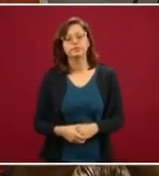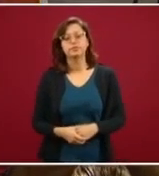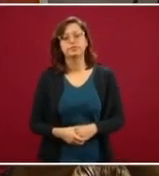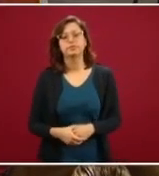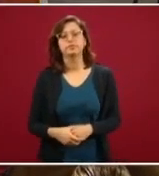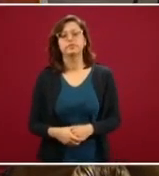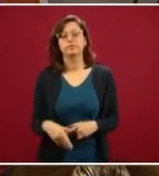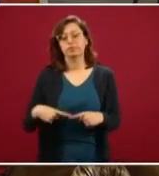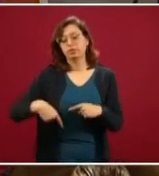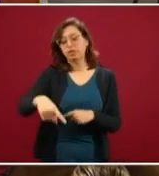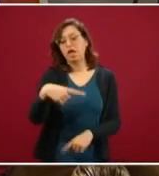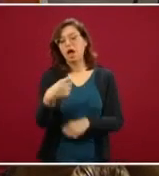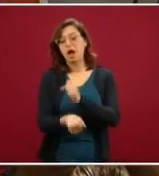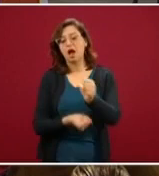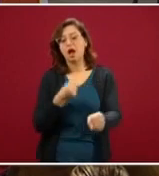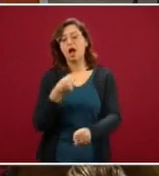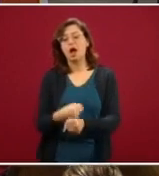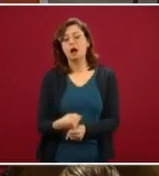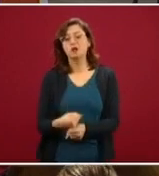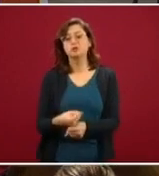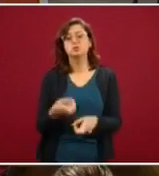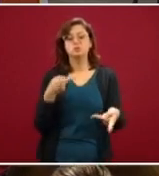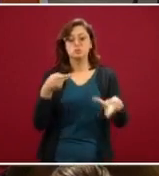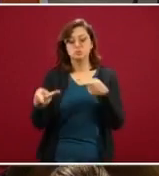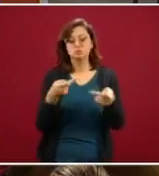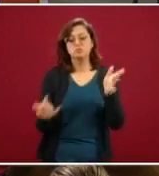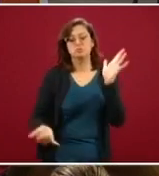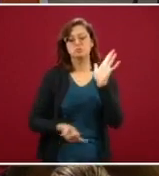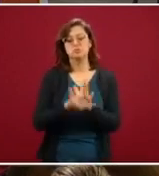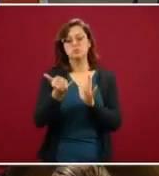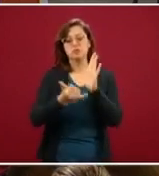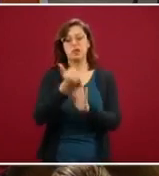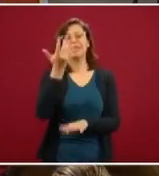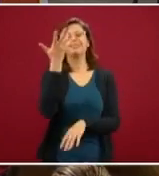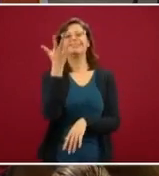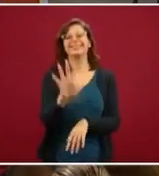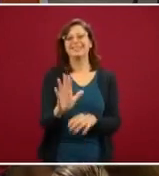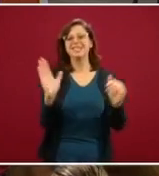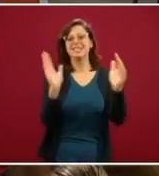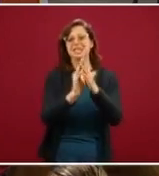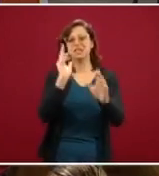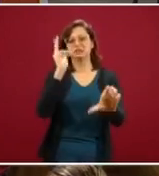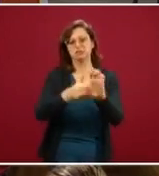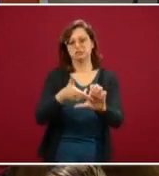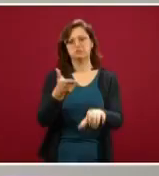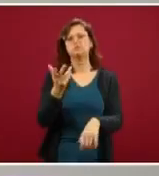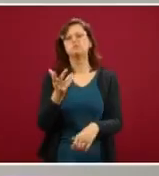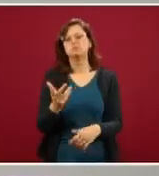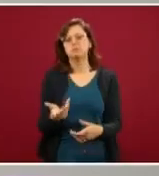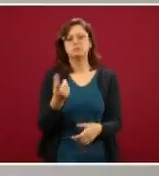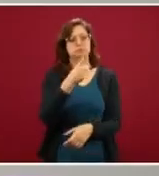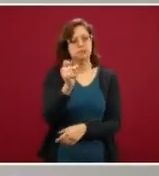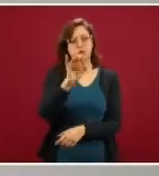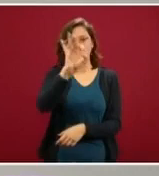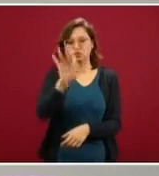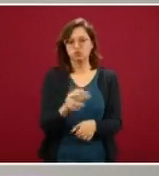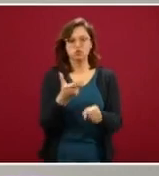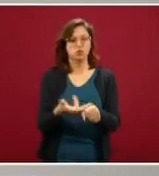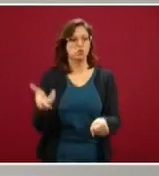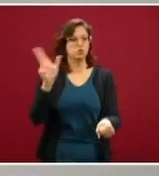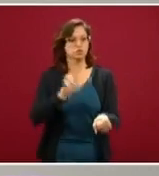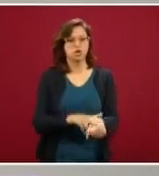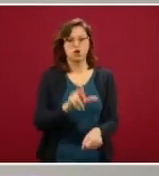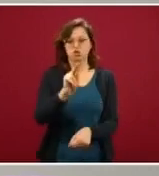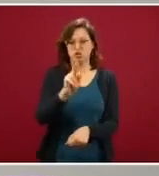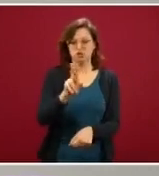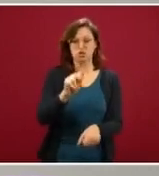Este año se está planeando construir los otros 10 albergues que nos falta para tener en el 100% de